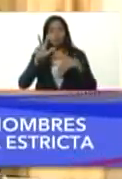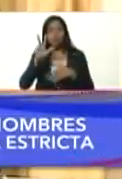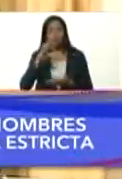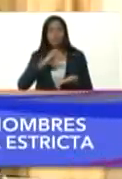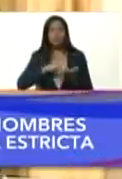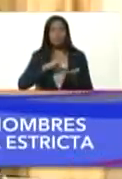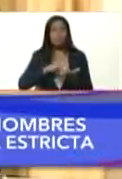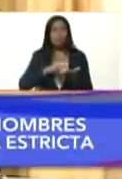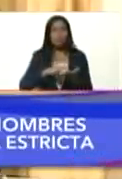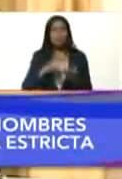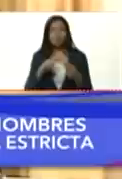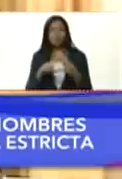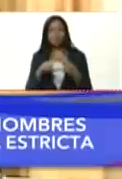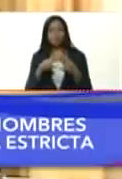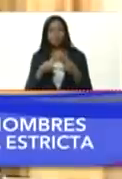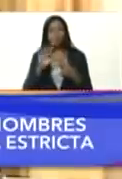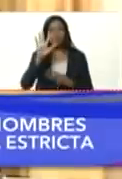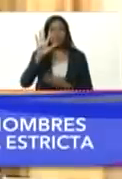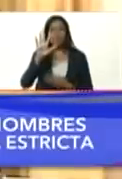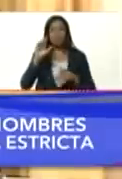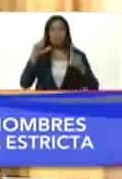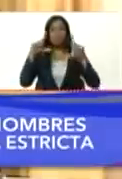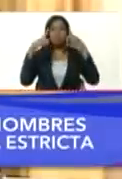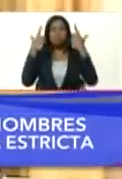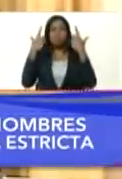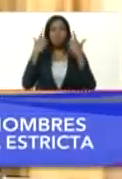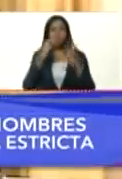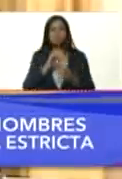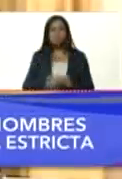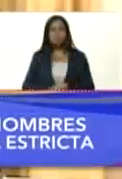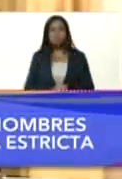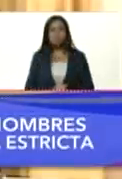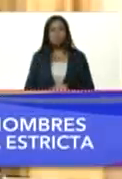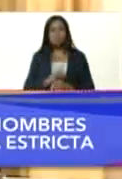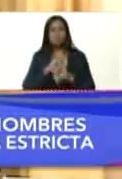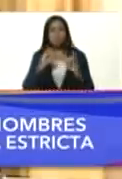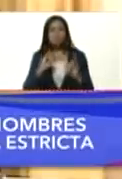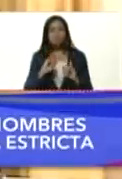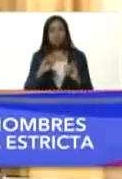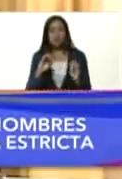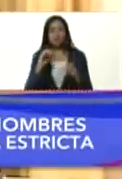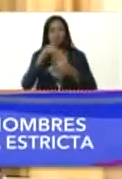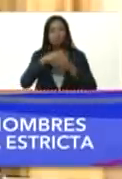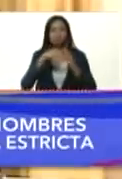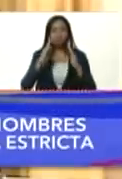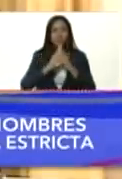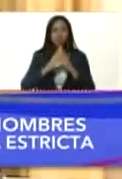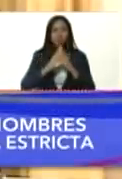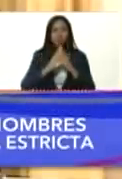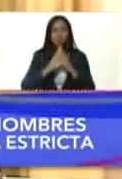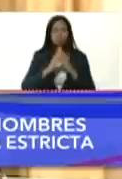Miranda, 5 en La Guaira, donde ya tenemos cuarentena,